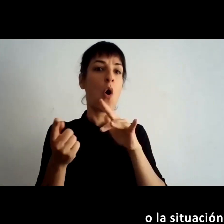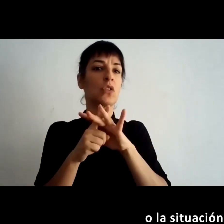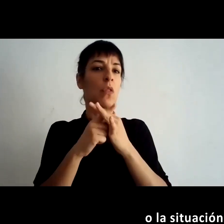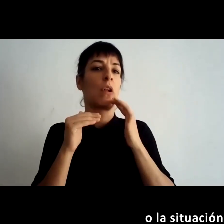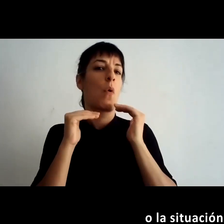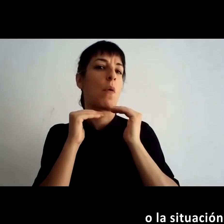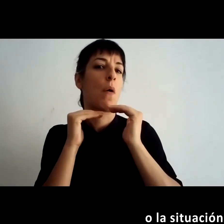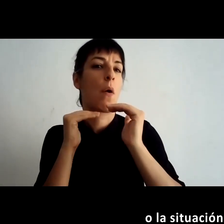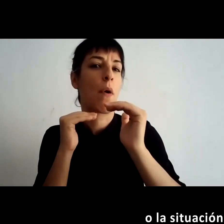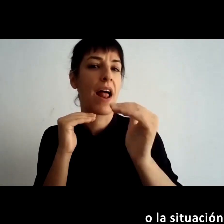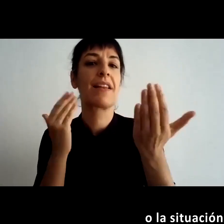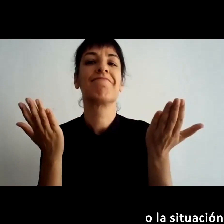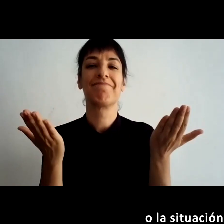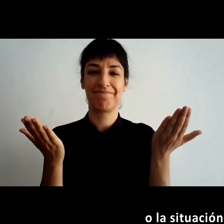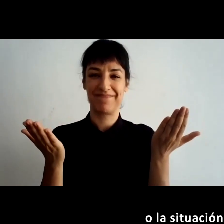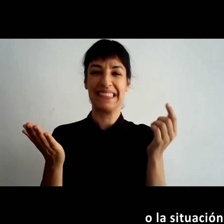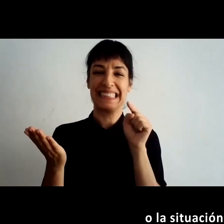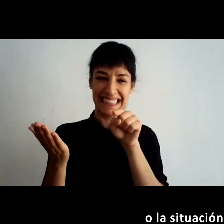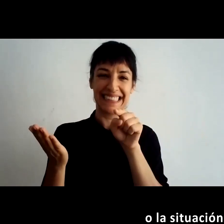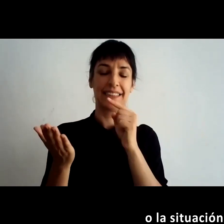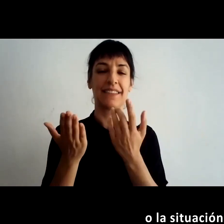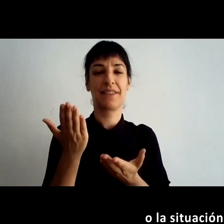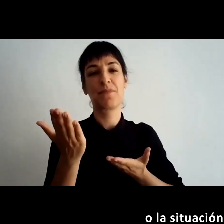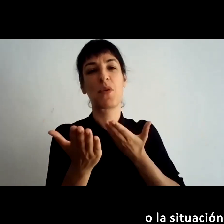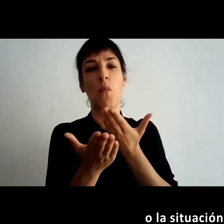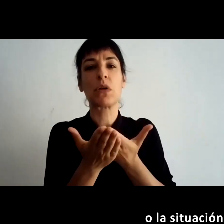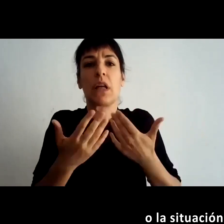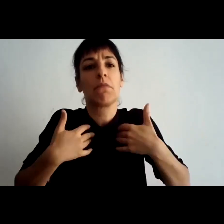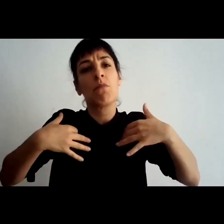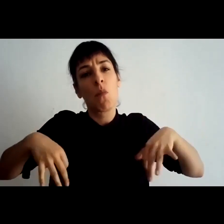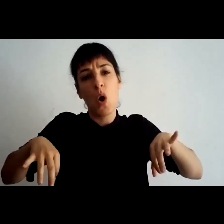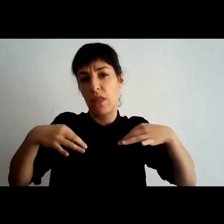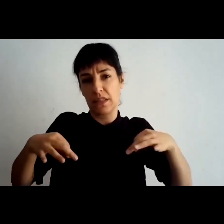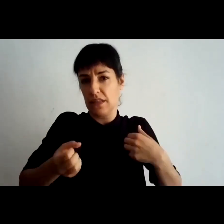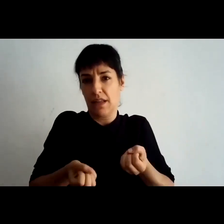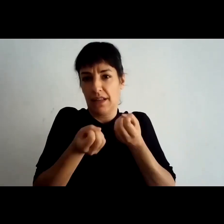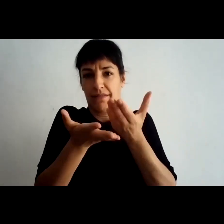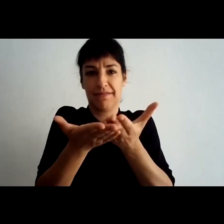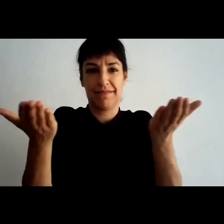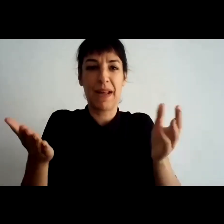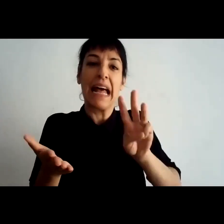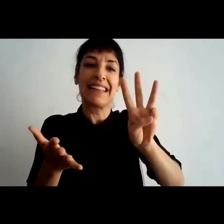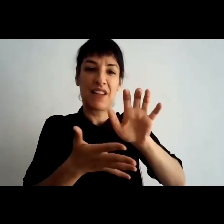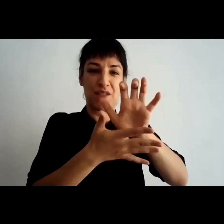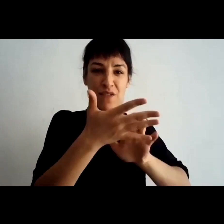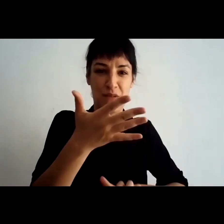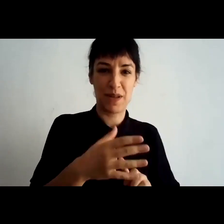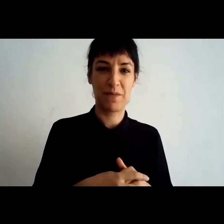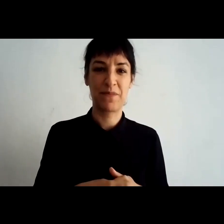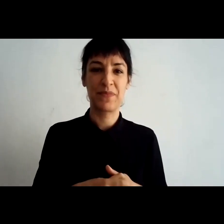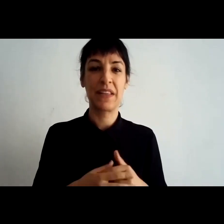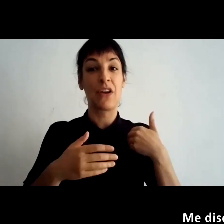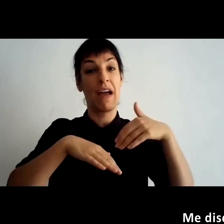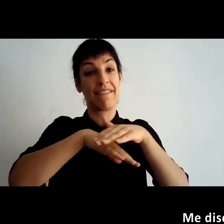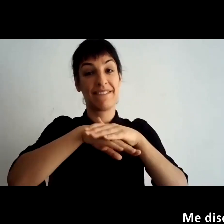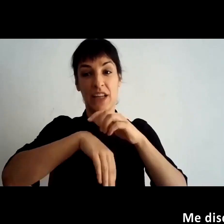estacionaria. Esta sería la propuesta modesta que lanzo aquí para el tercer informe. Y me disculpo,